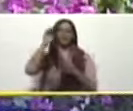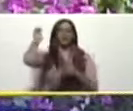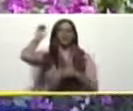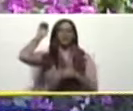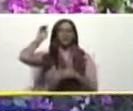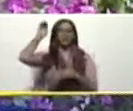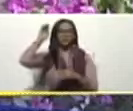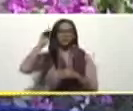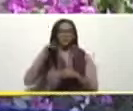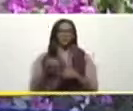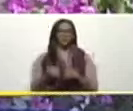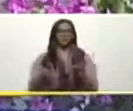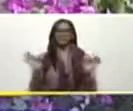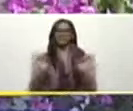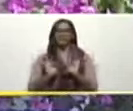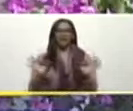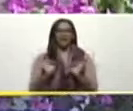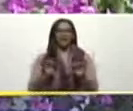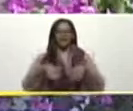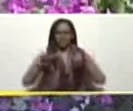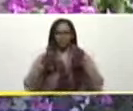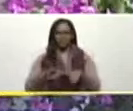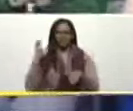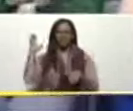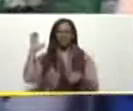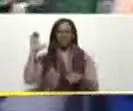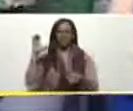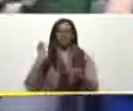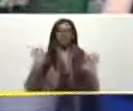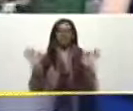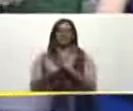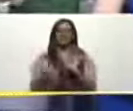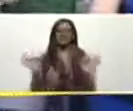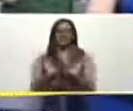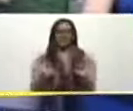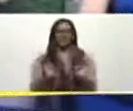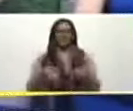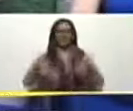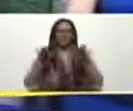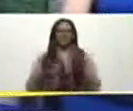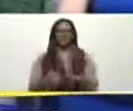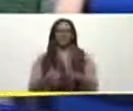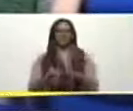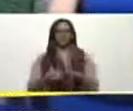futuro. Nada ni nadie va a detener a este país. Nada ni nadie va a detener